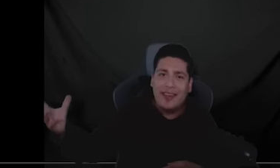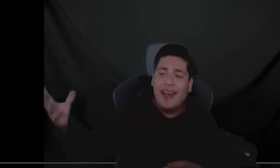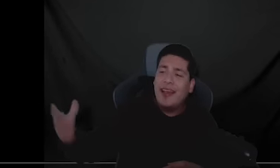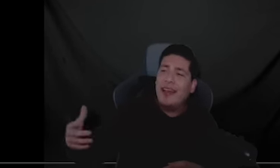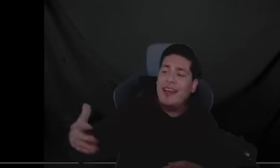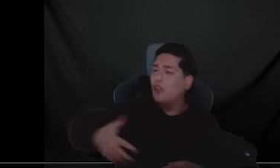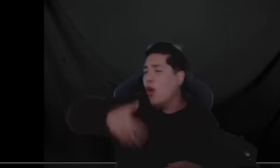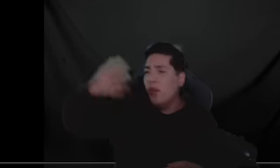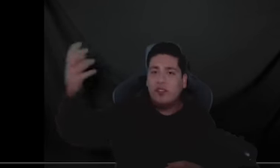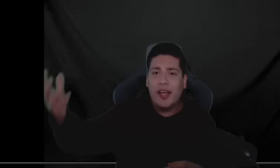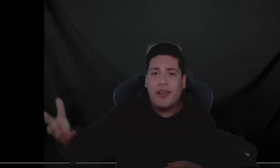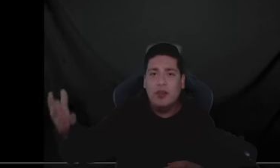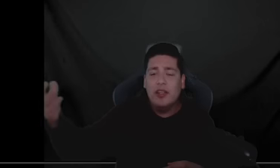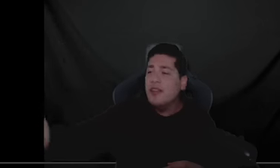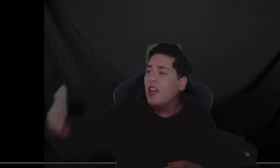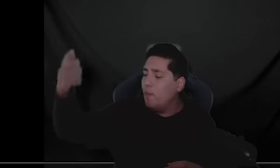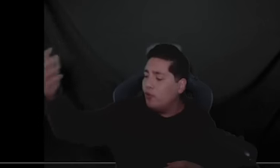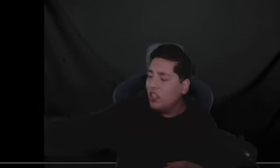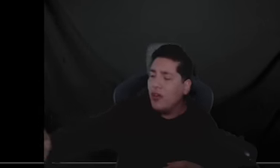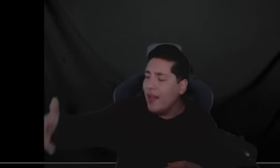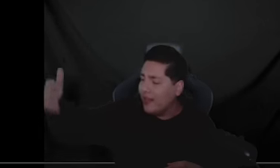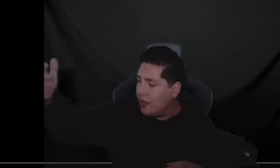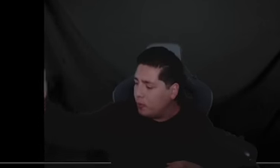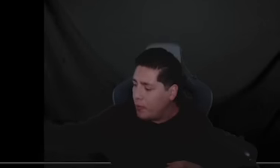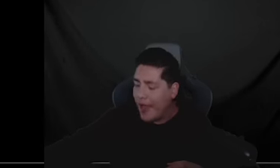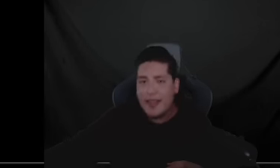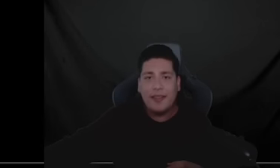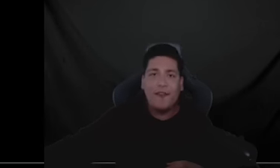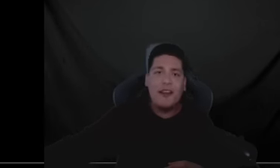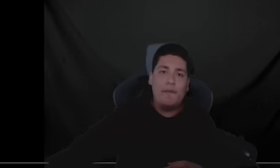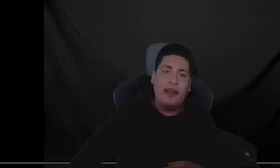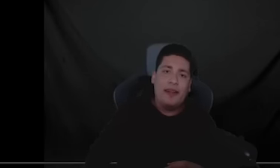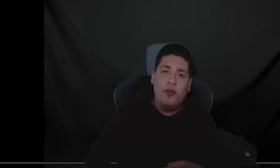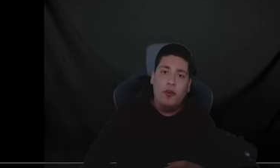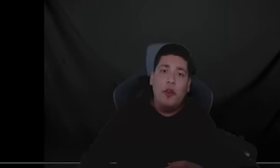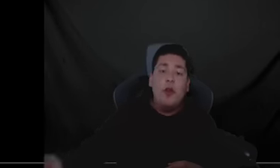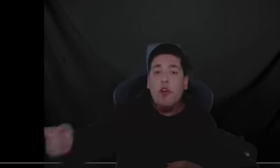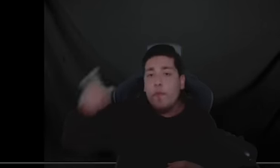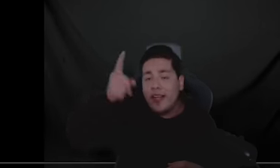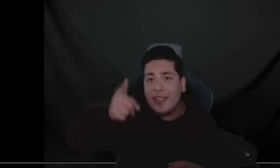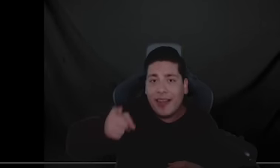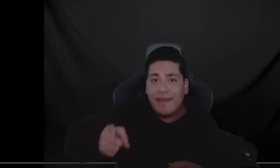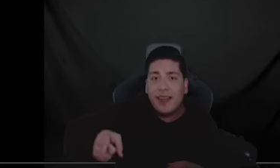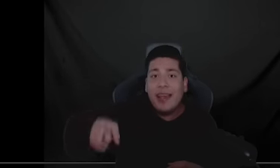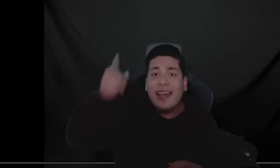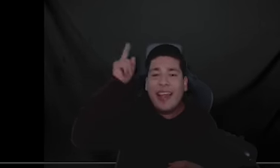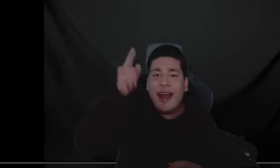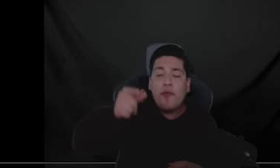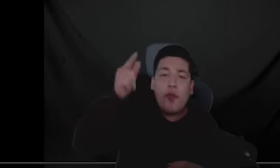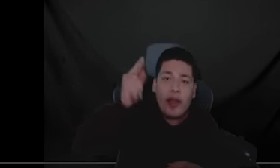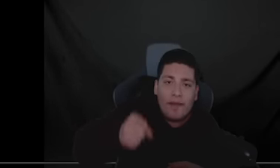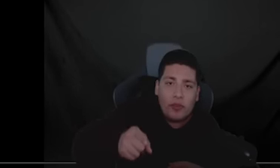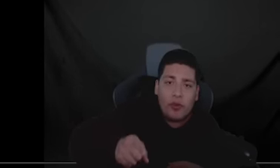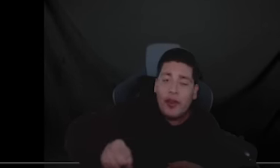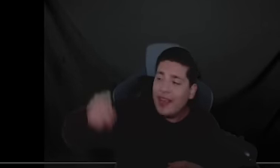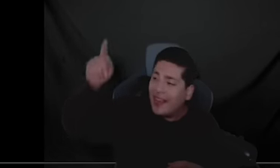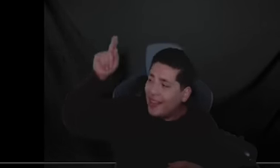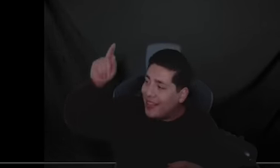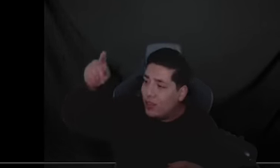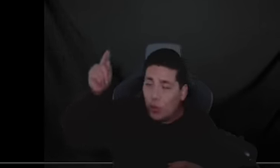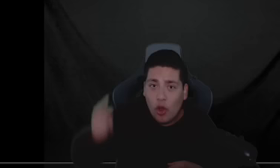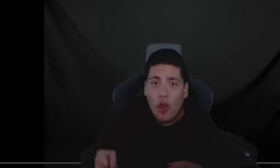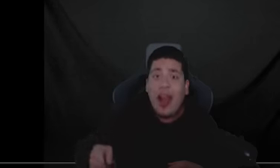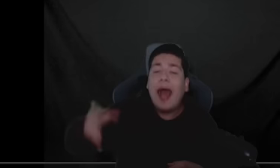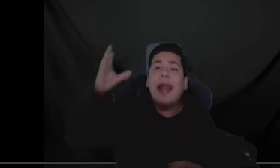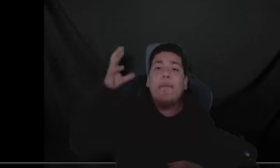Denise Dresser y todos ellos se pusieron ante los pies de Felipe Calderón un presidente que era violento y